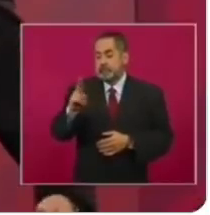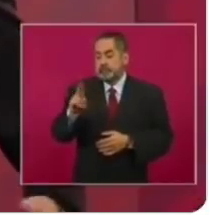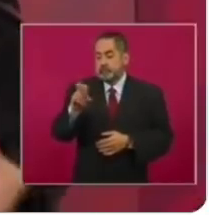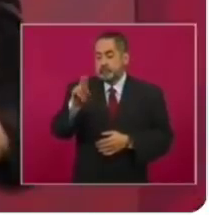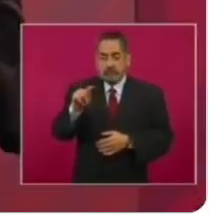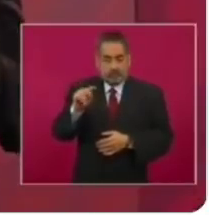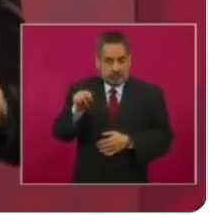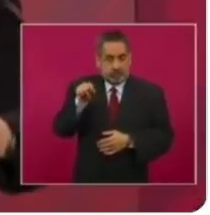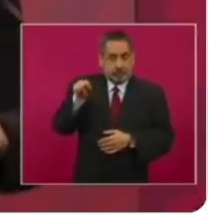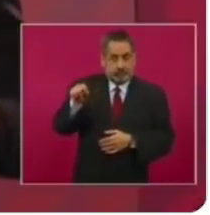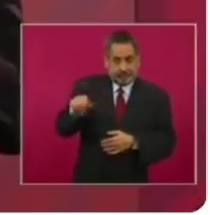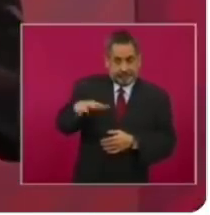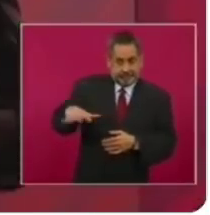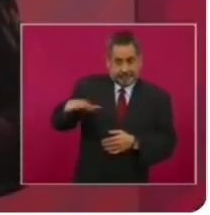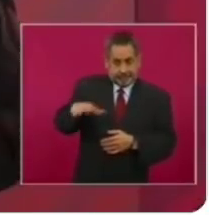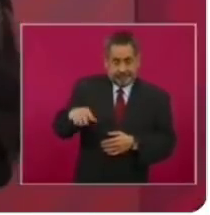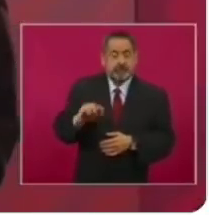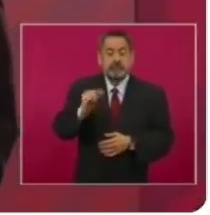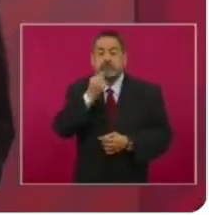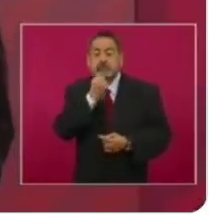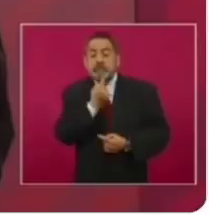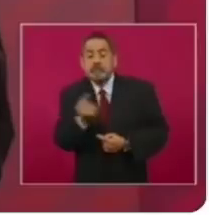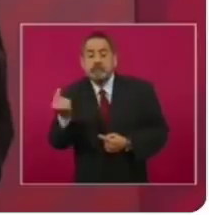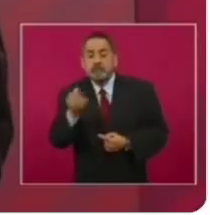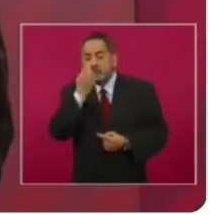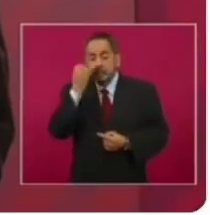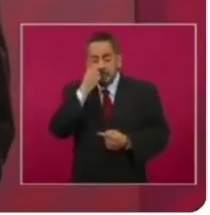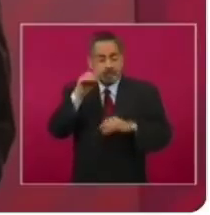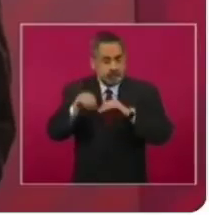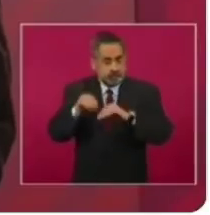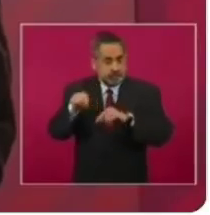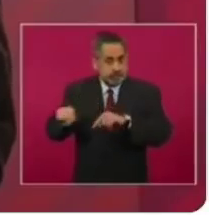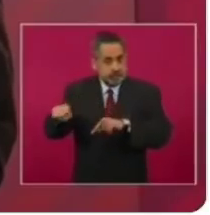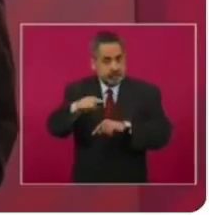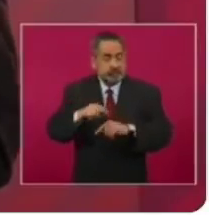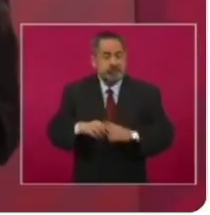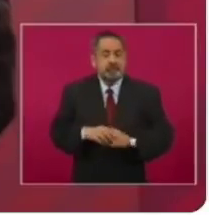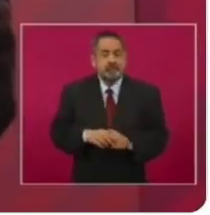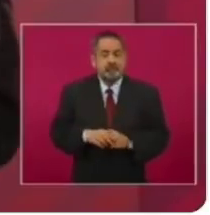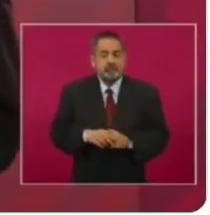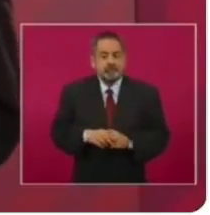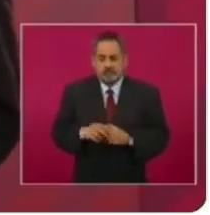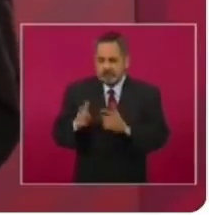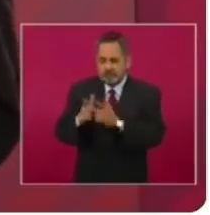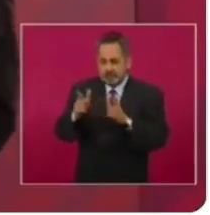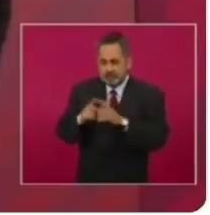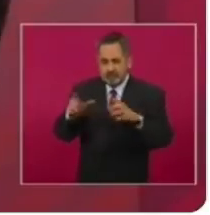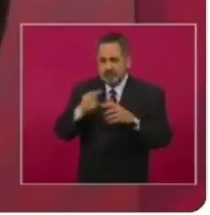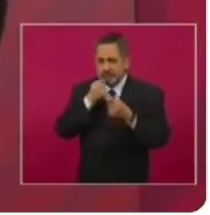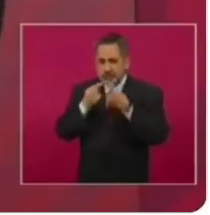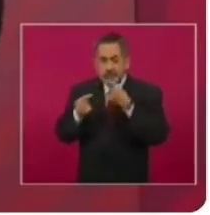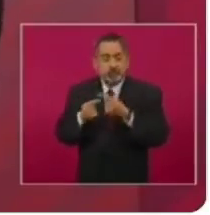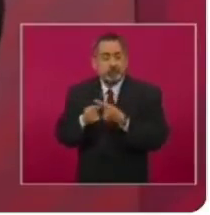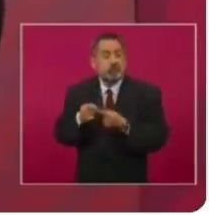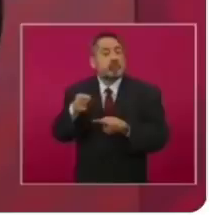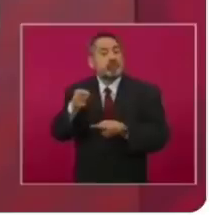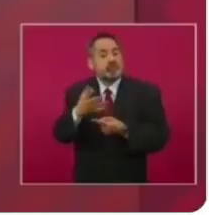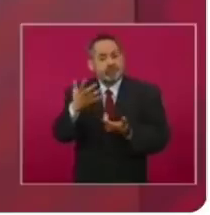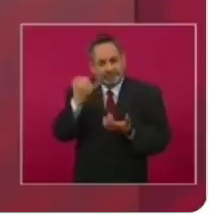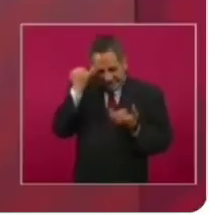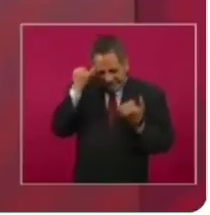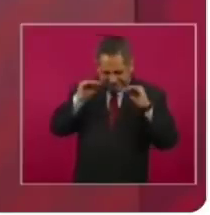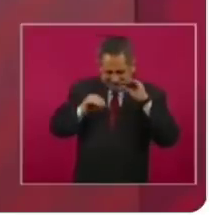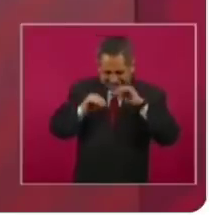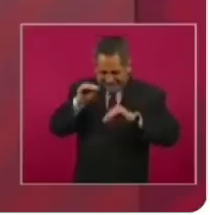este los niños de la escuela un grupo es un tren